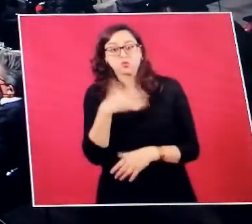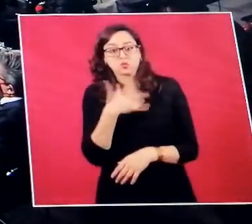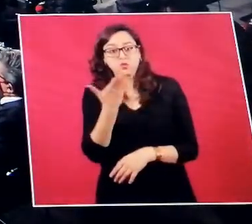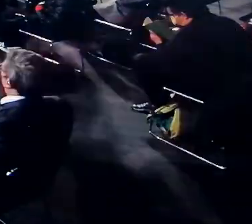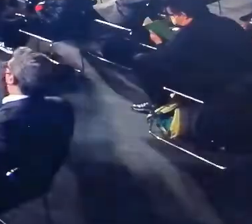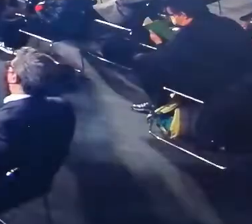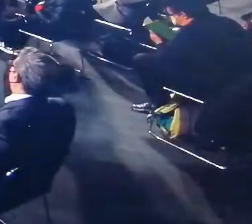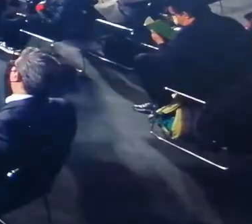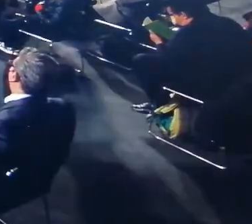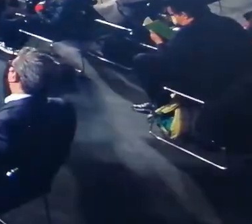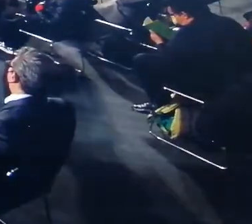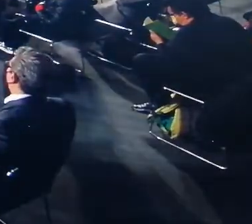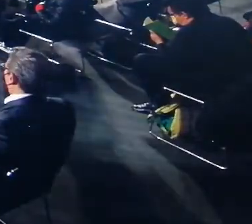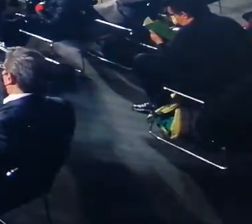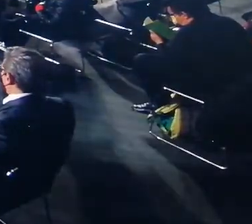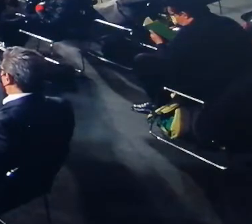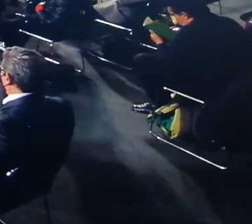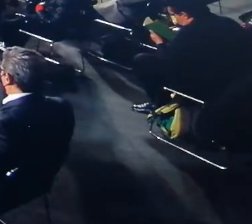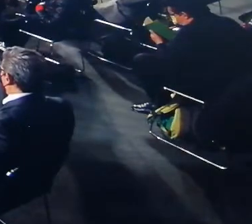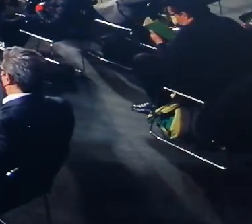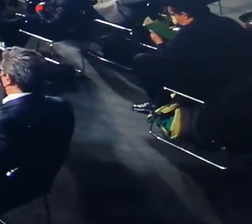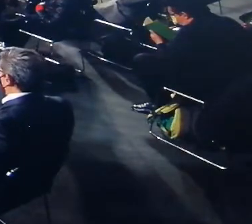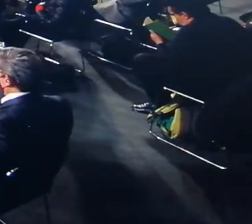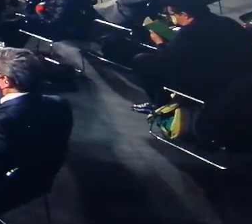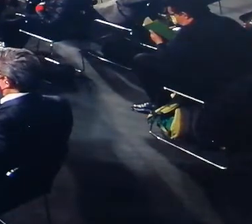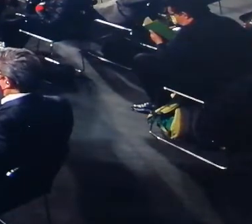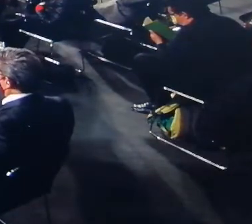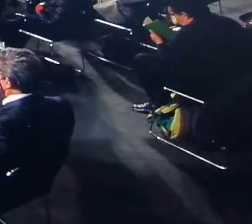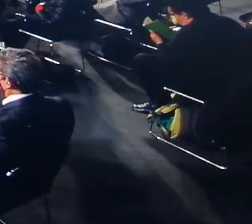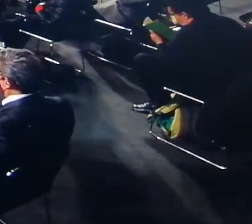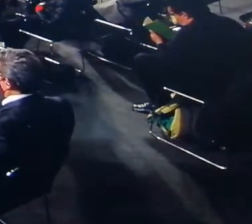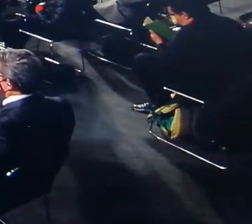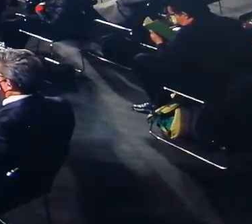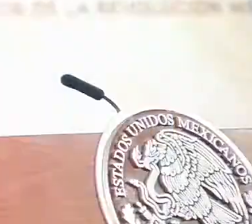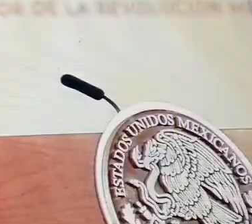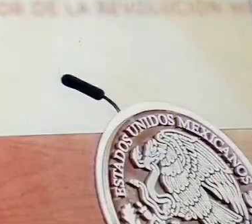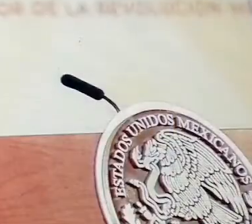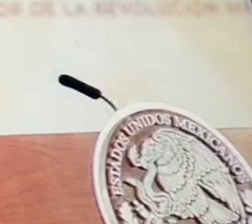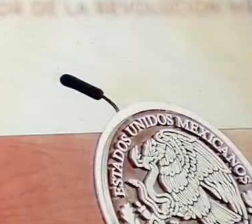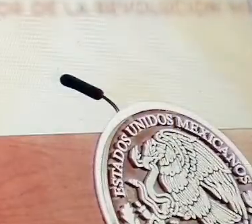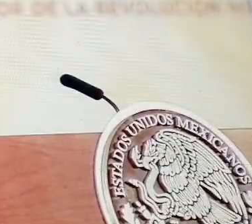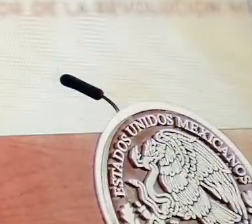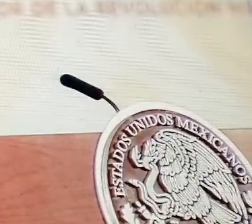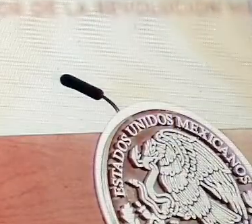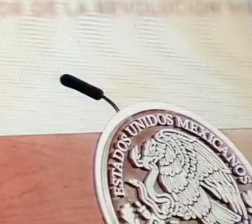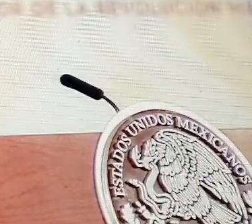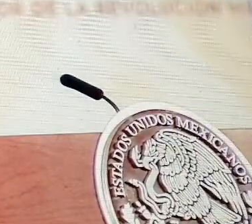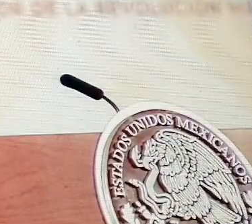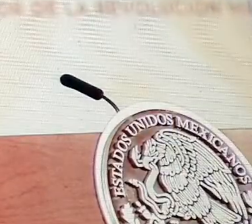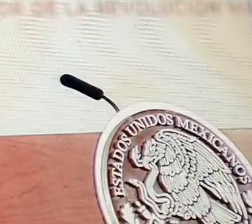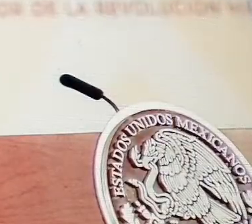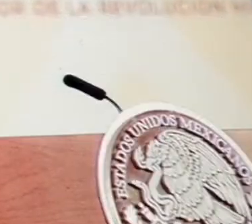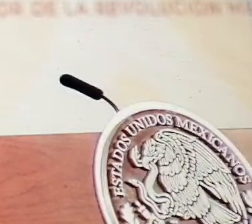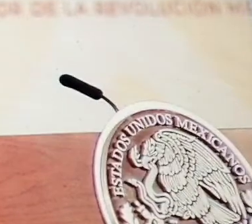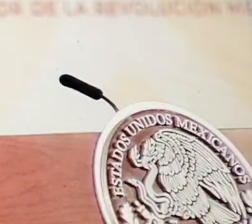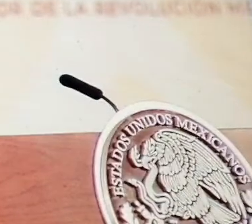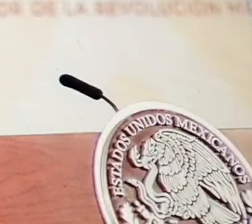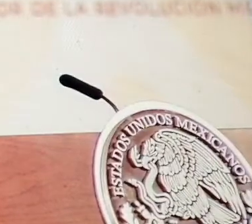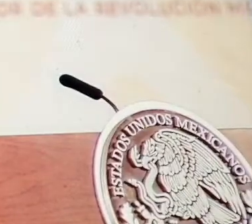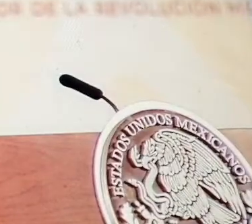que están actuando la mayoría de los legisladores en forma responsable.